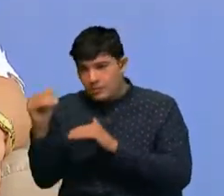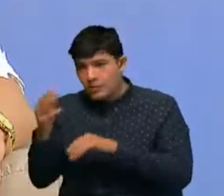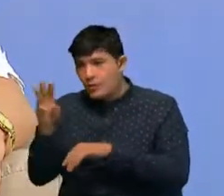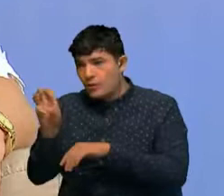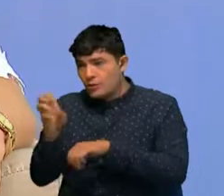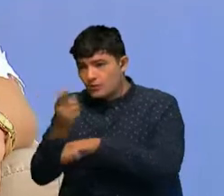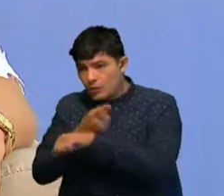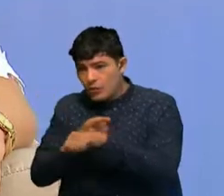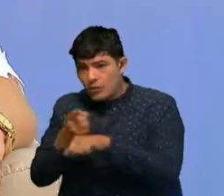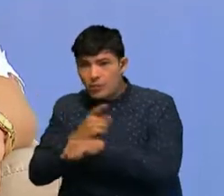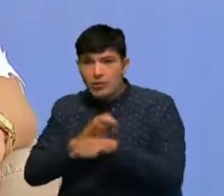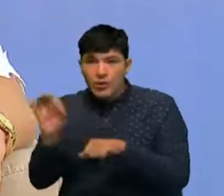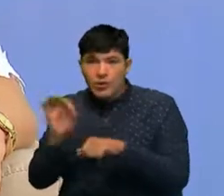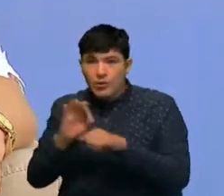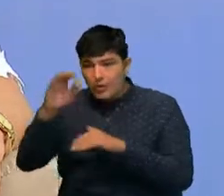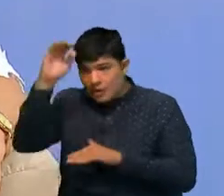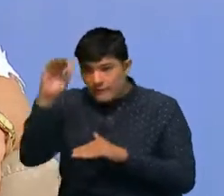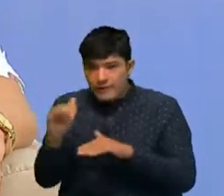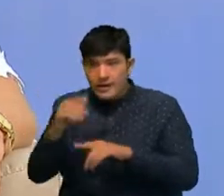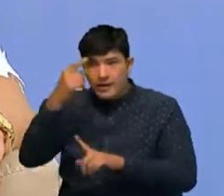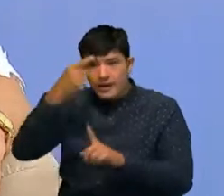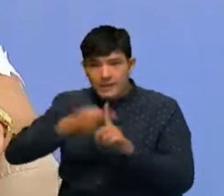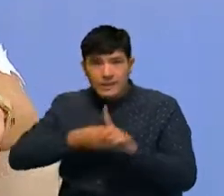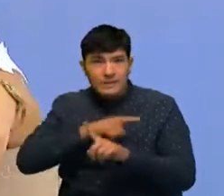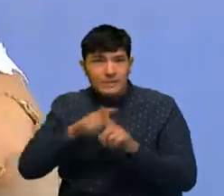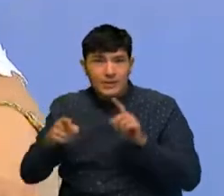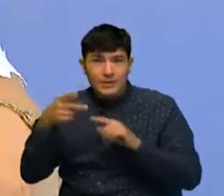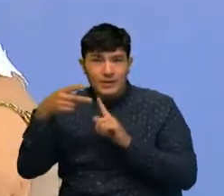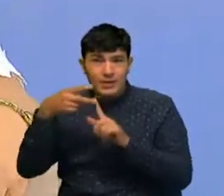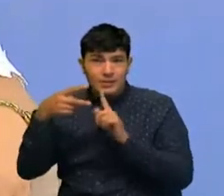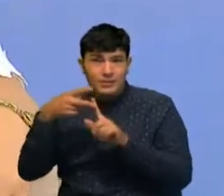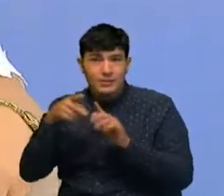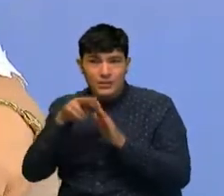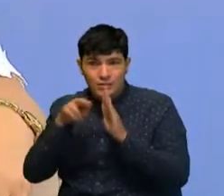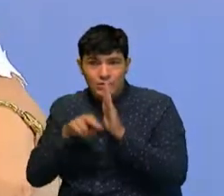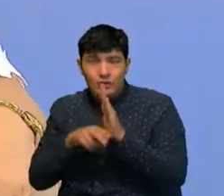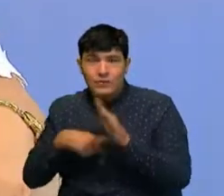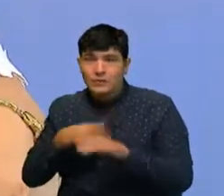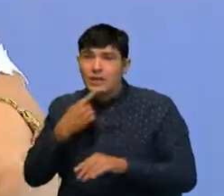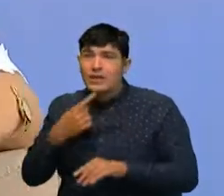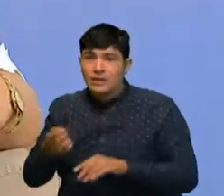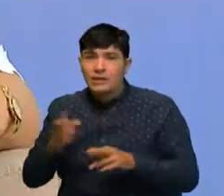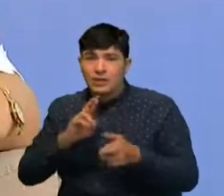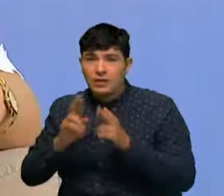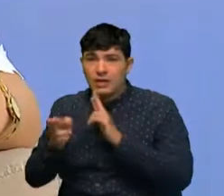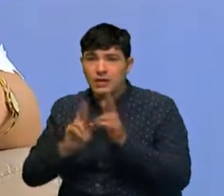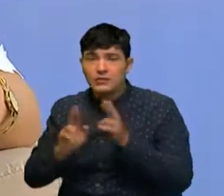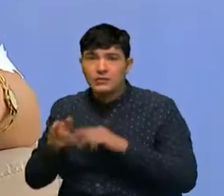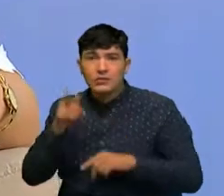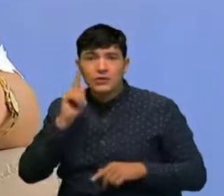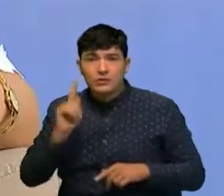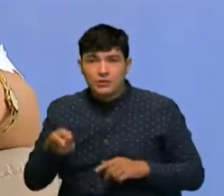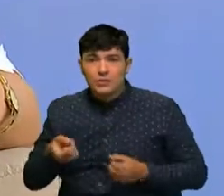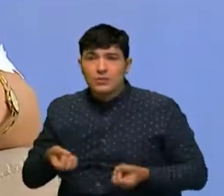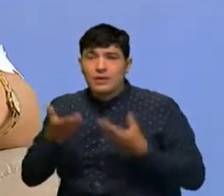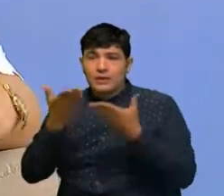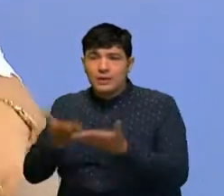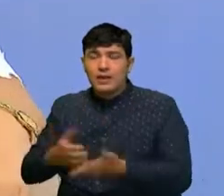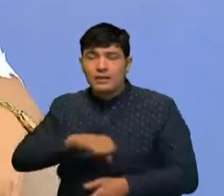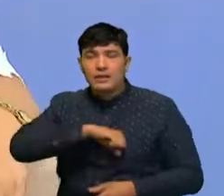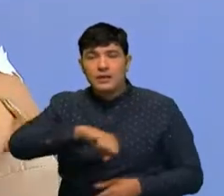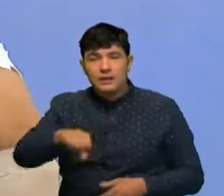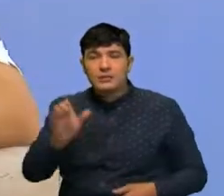8 horas o inferior al mes, pero estas dos normatividades a las que yo le hago relación a todos los televidentes, les da el derecho a ustedes,